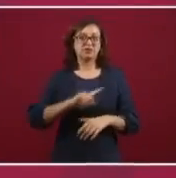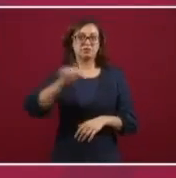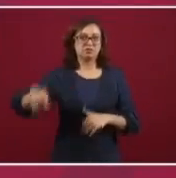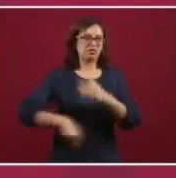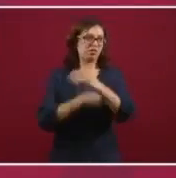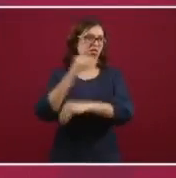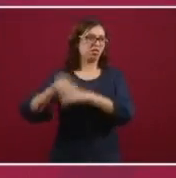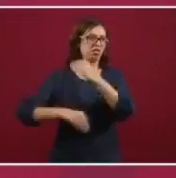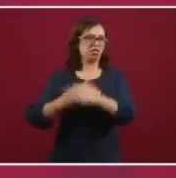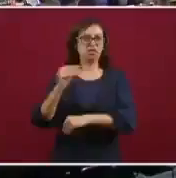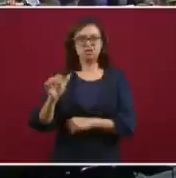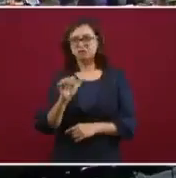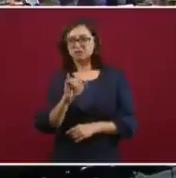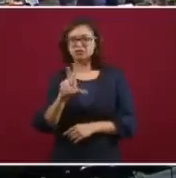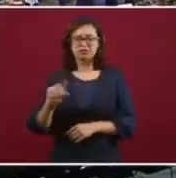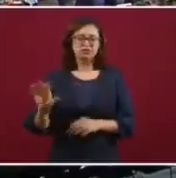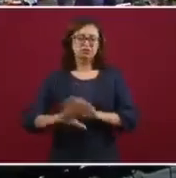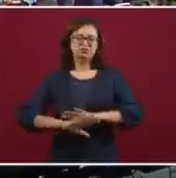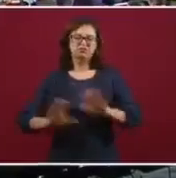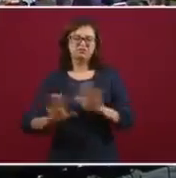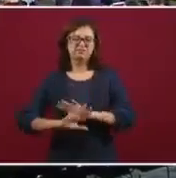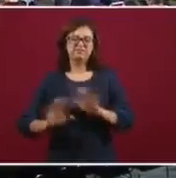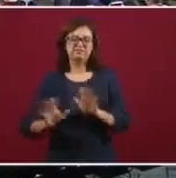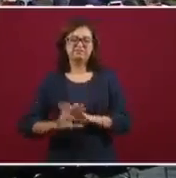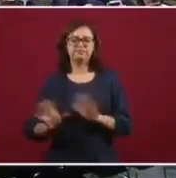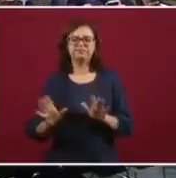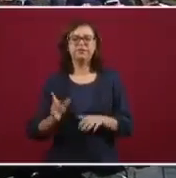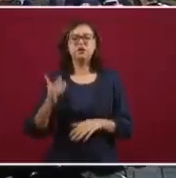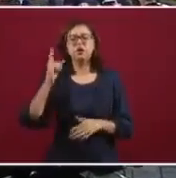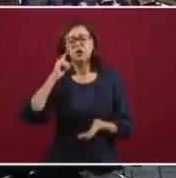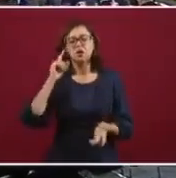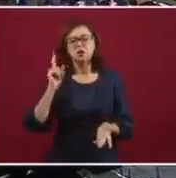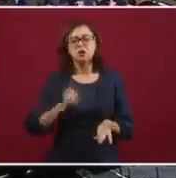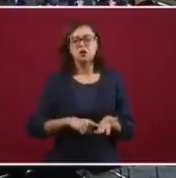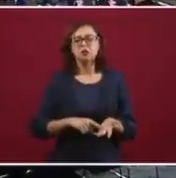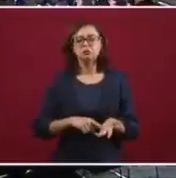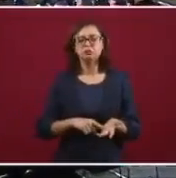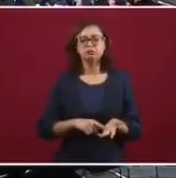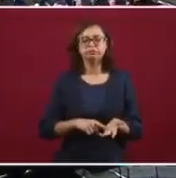eso. O sea, yo creo que